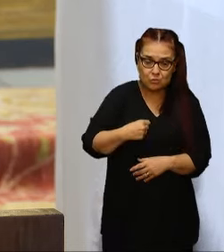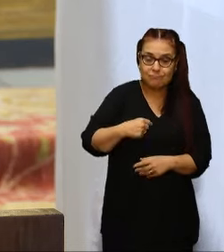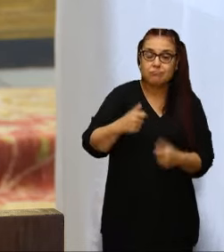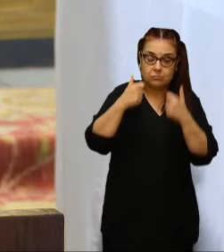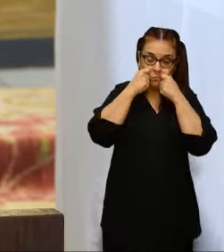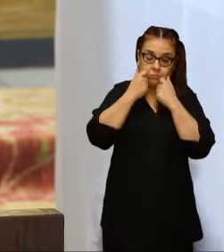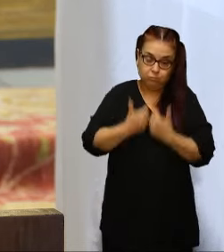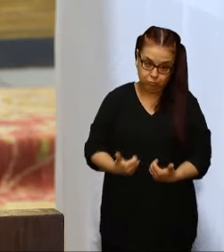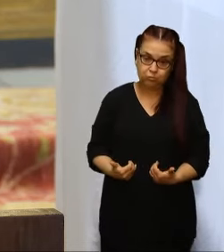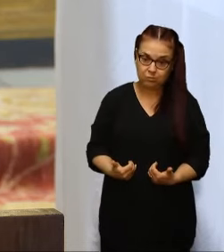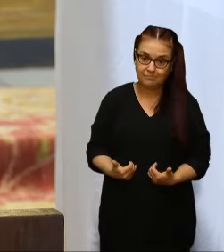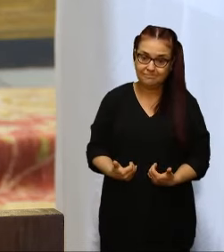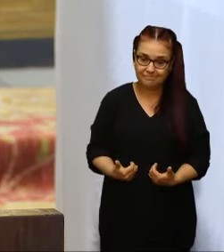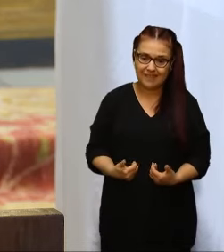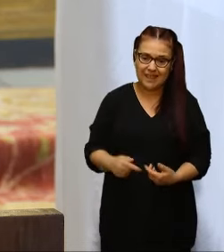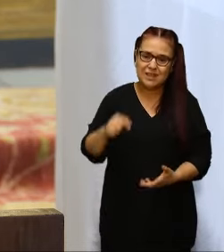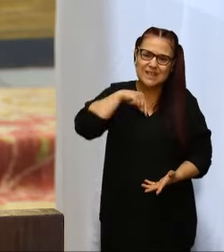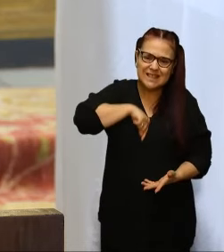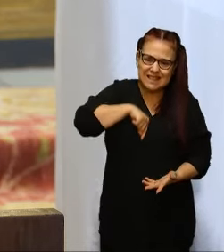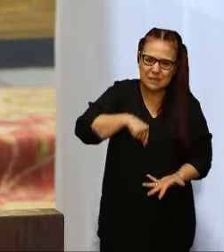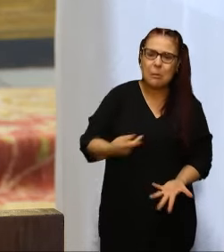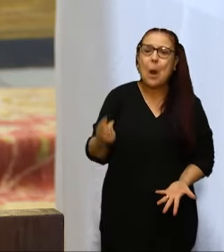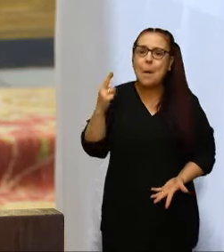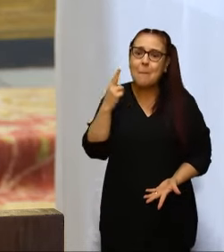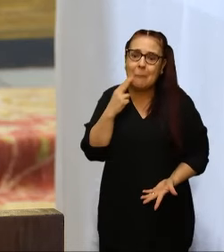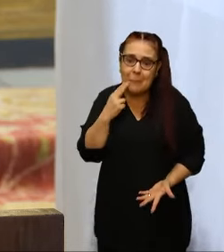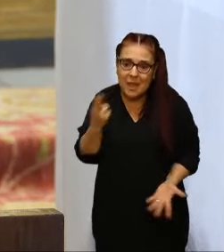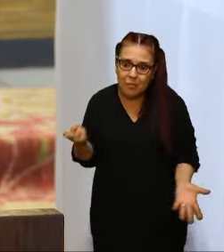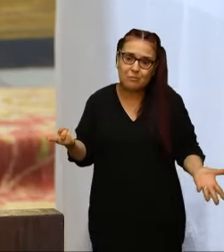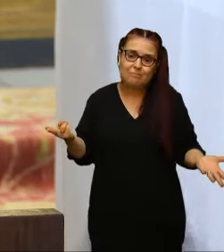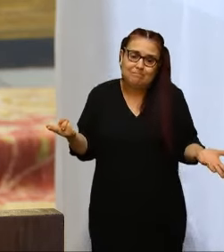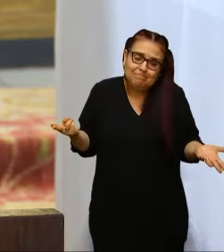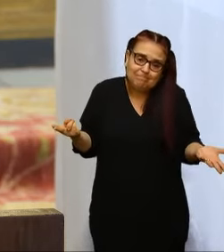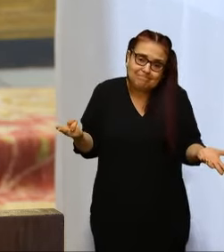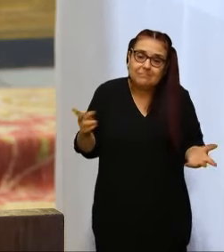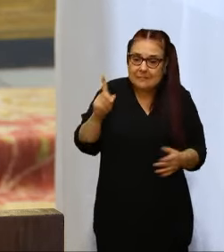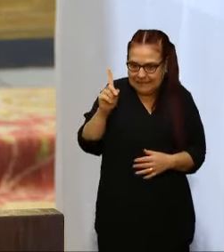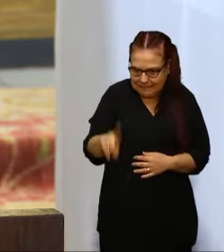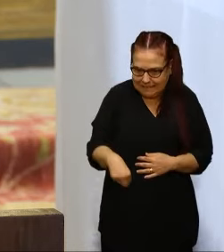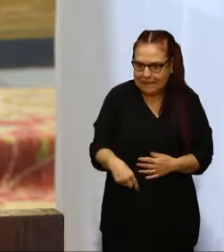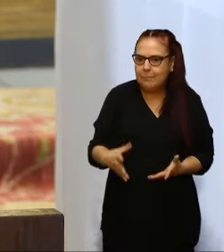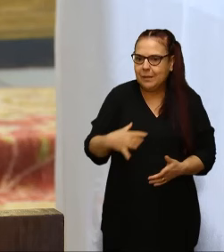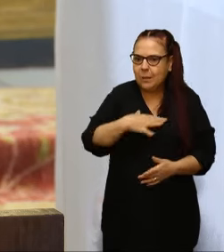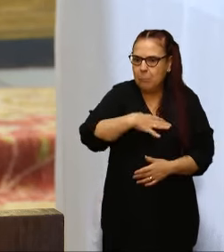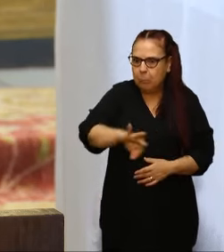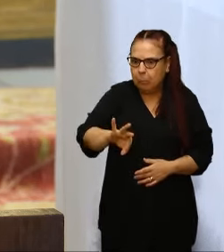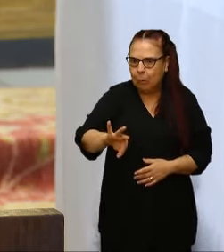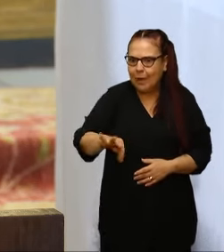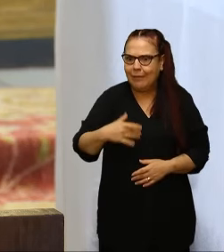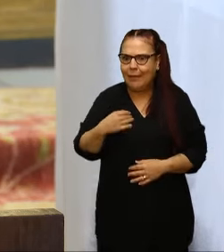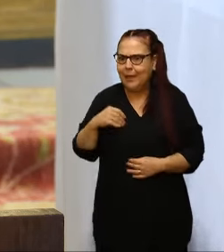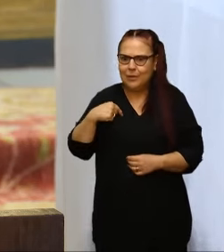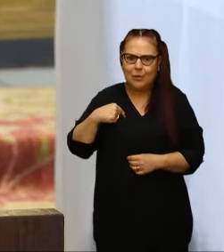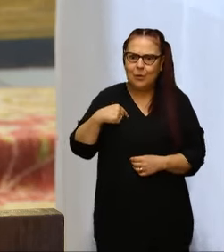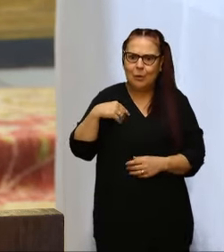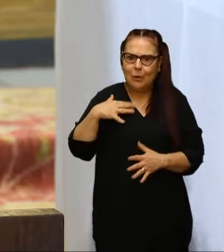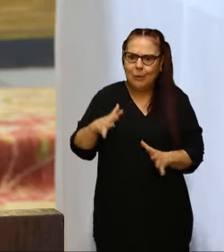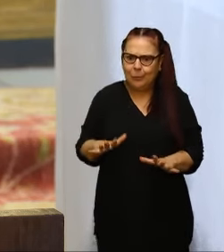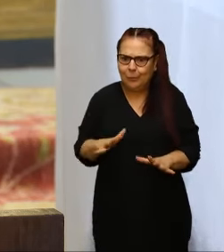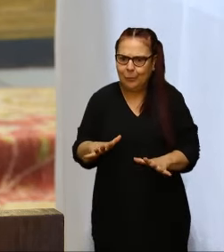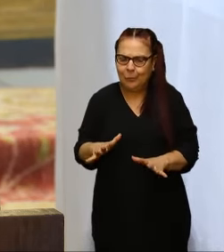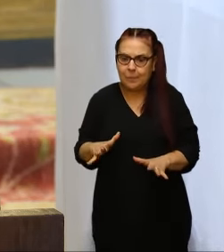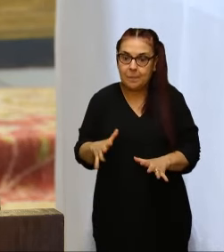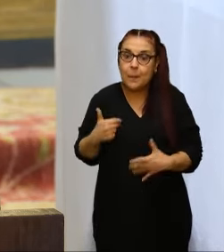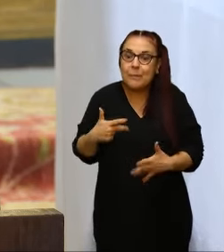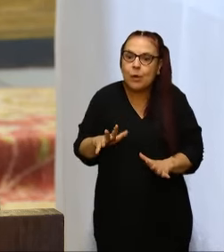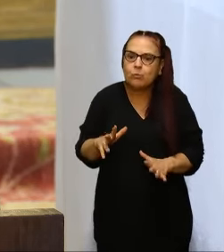humanos, una sensación de miedo y quizá también de trepidación. Pero si